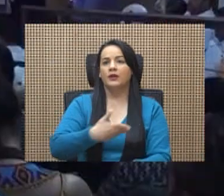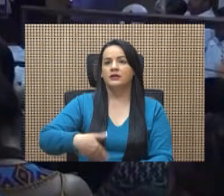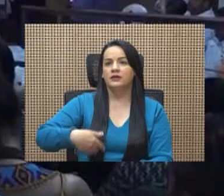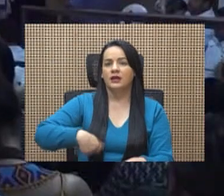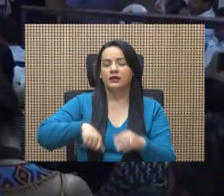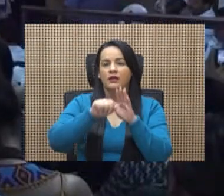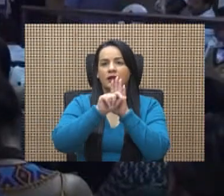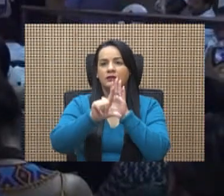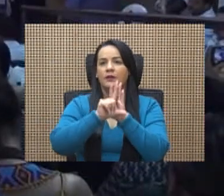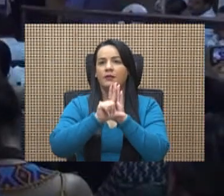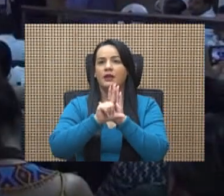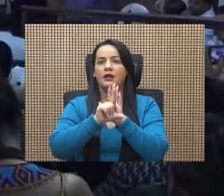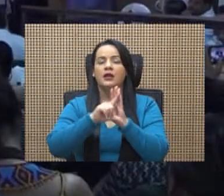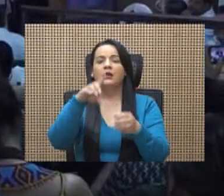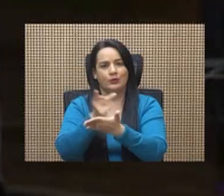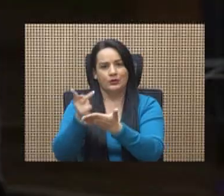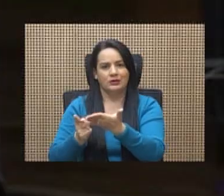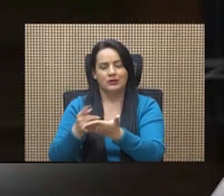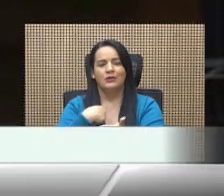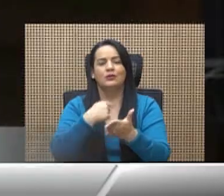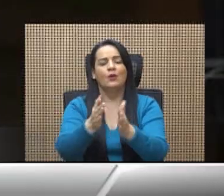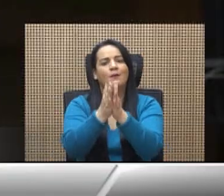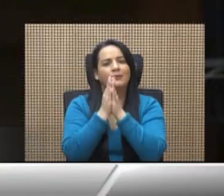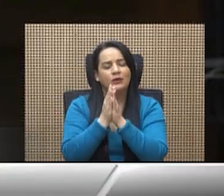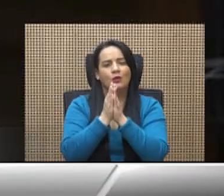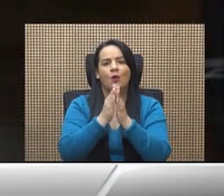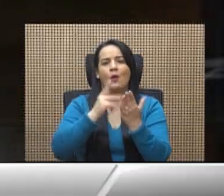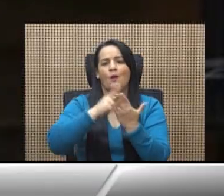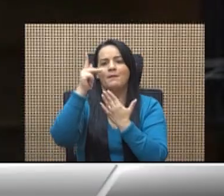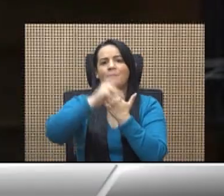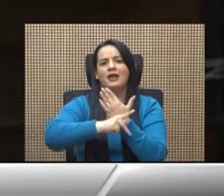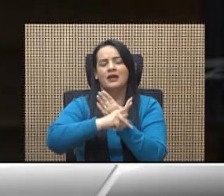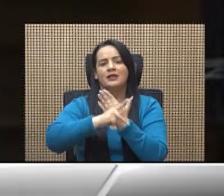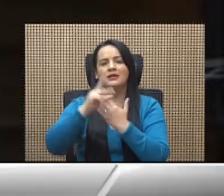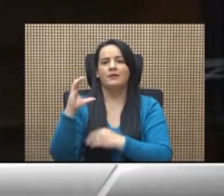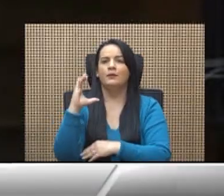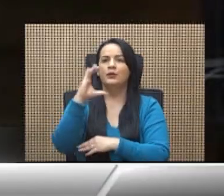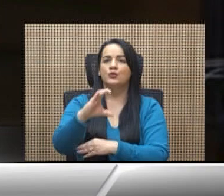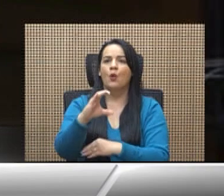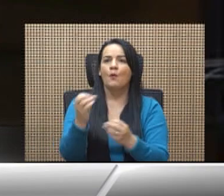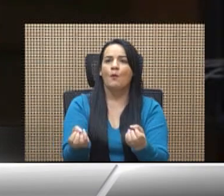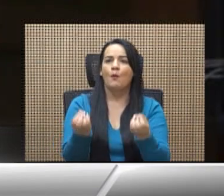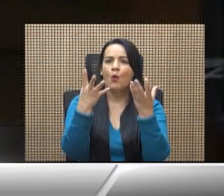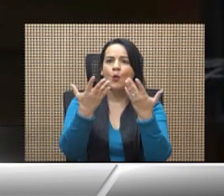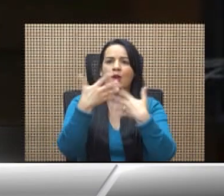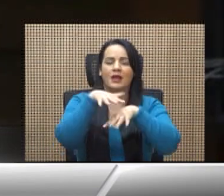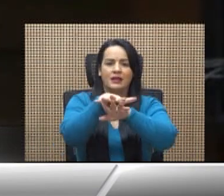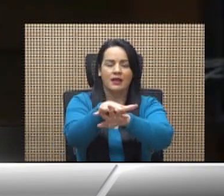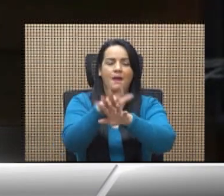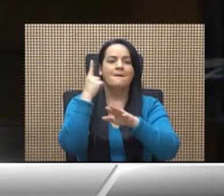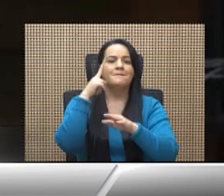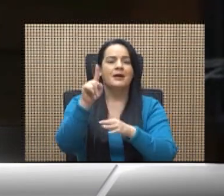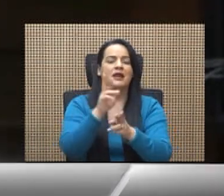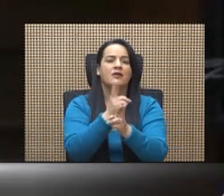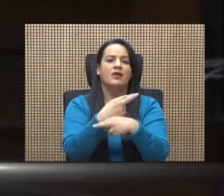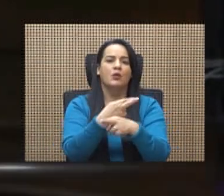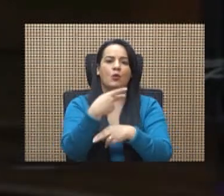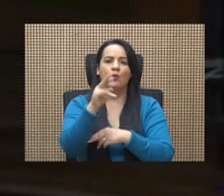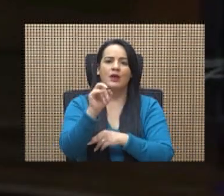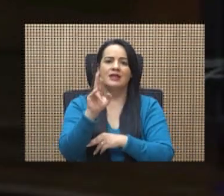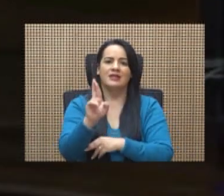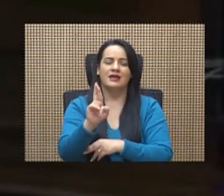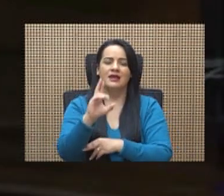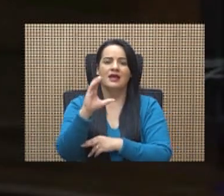equidad vengo hoy a solicitar un plan de inversión pública integral para la región cuenta el caribe y la región